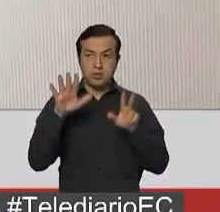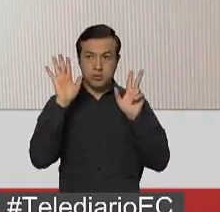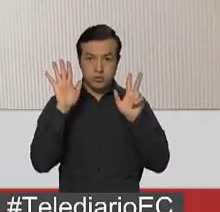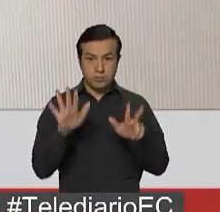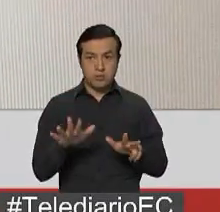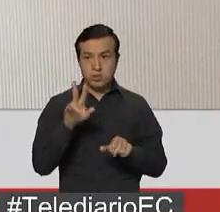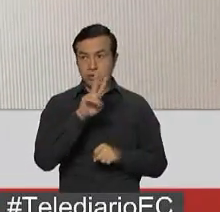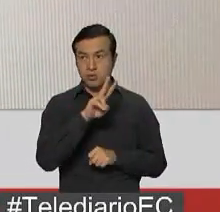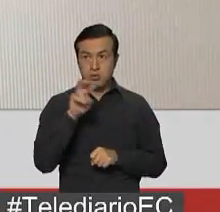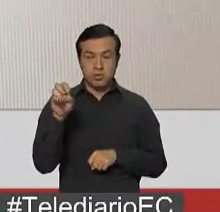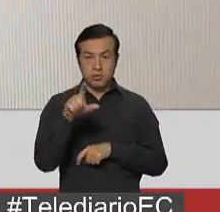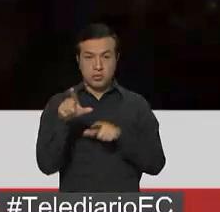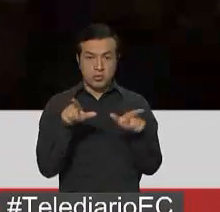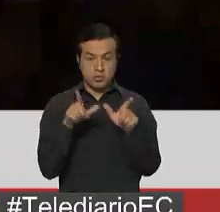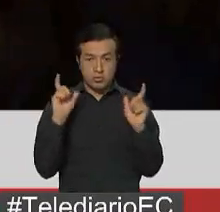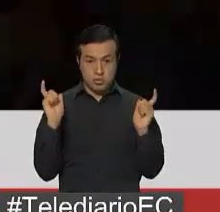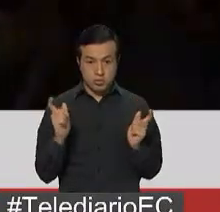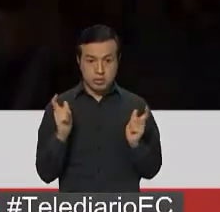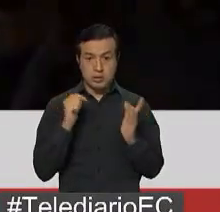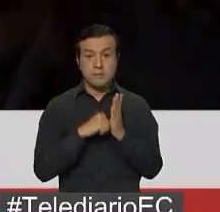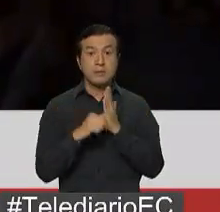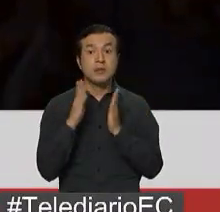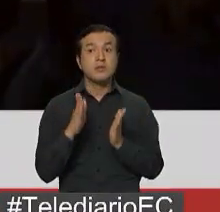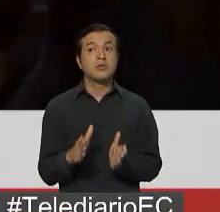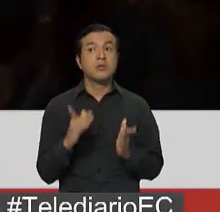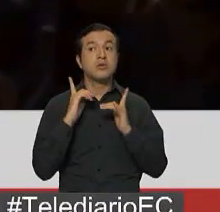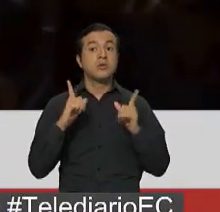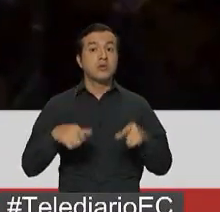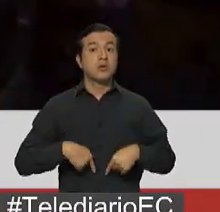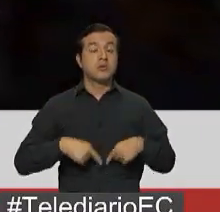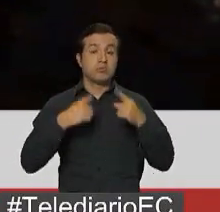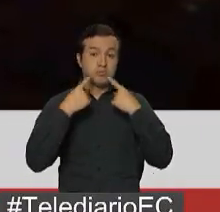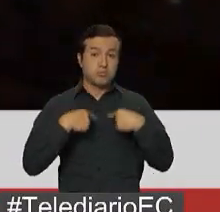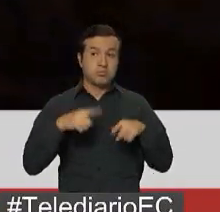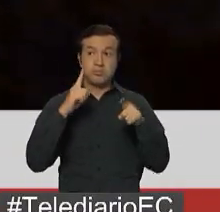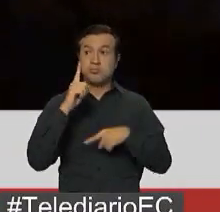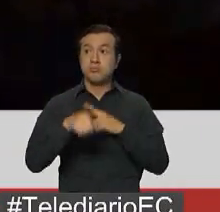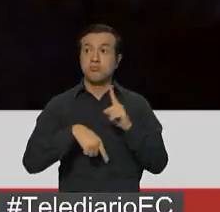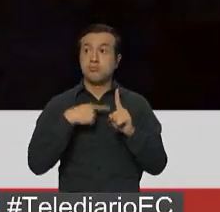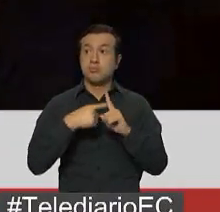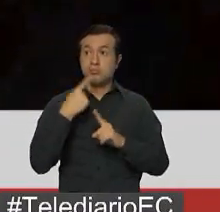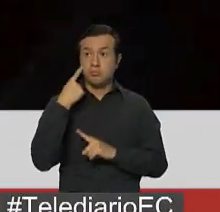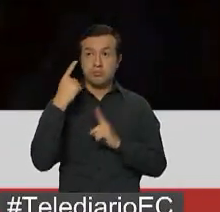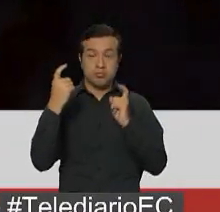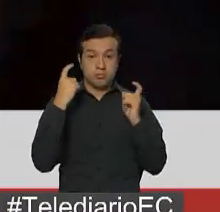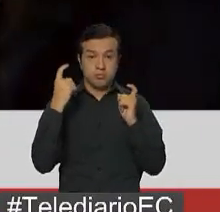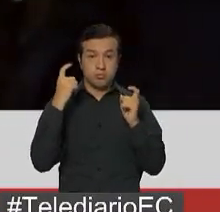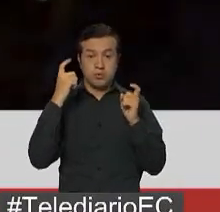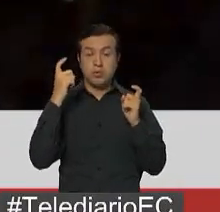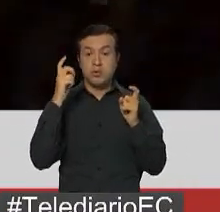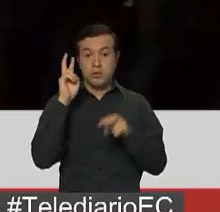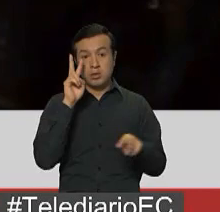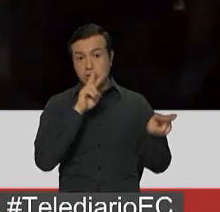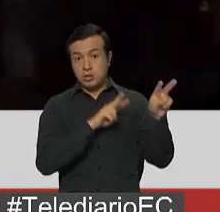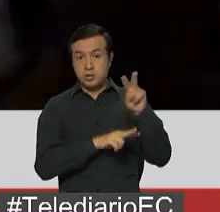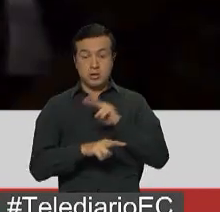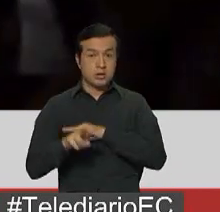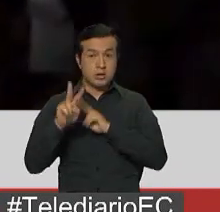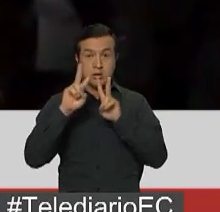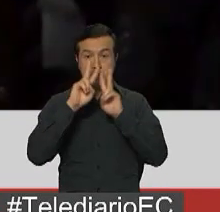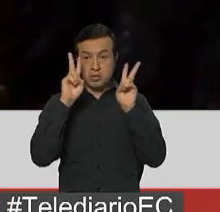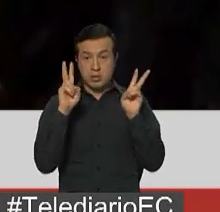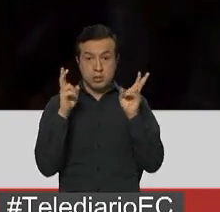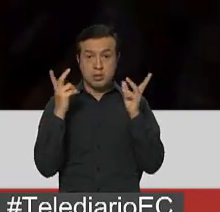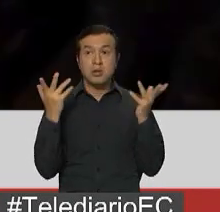200 establecimientos el ministerio de salud junto con la agencia nacional de regulación control y vigilancia sanitaria